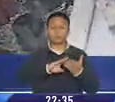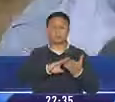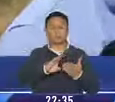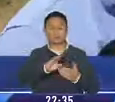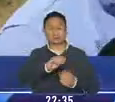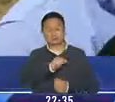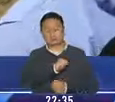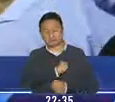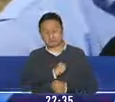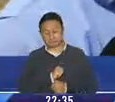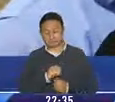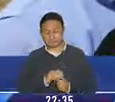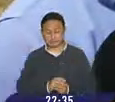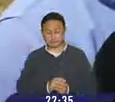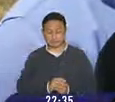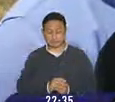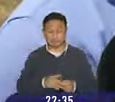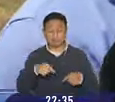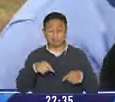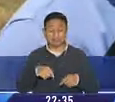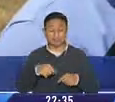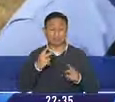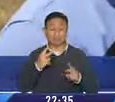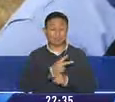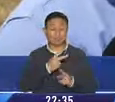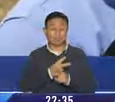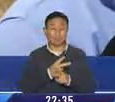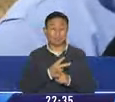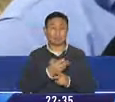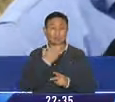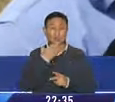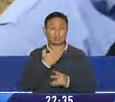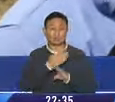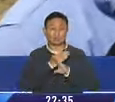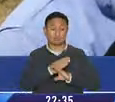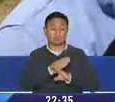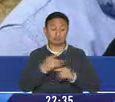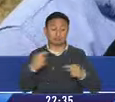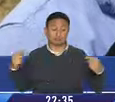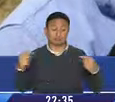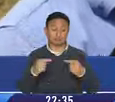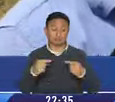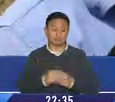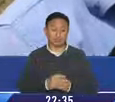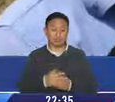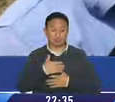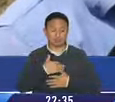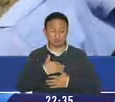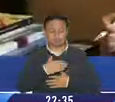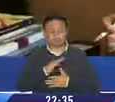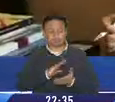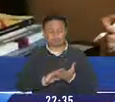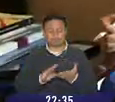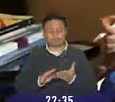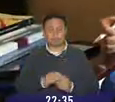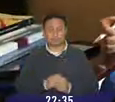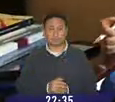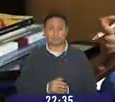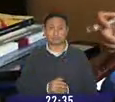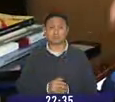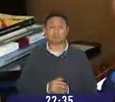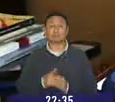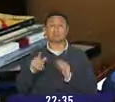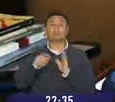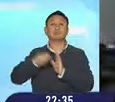arrepentido. Ante la inseguridad que se vive el país, pensé en combatir violencia con violencia, de lo cual me arrepiento. Consultamos con un